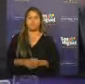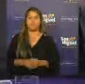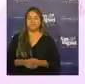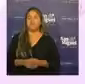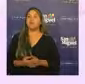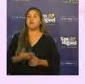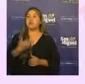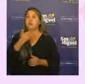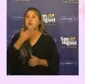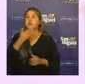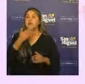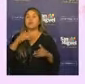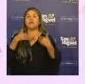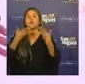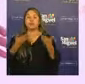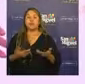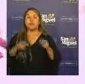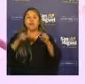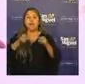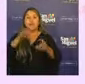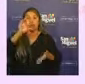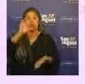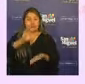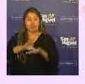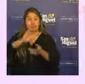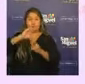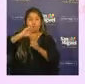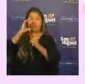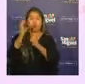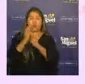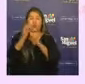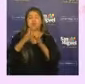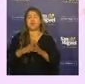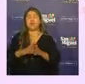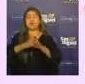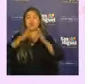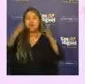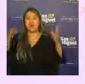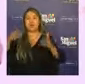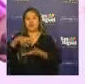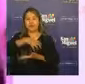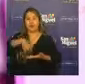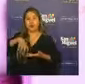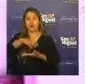Y poder instalar ahí el centro cultural más grande de nuestra comuna.